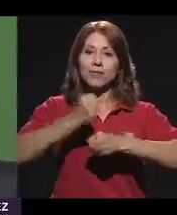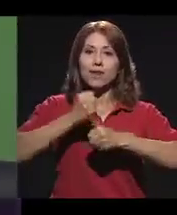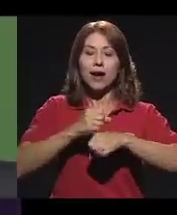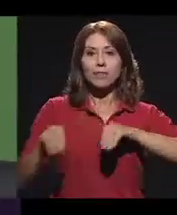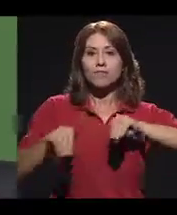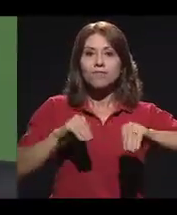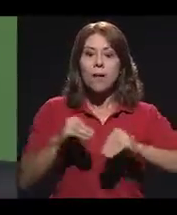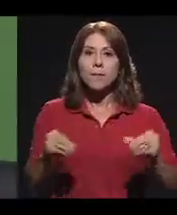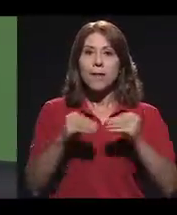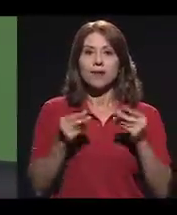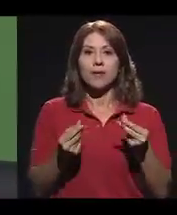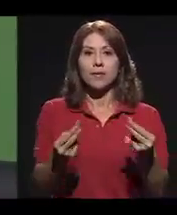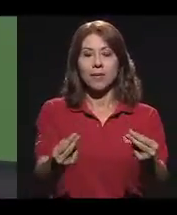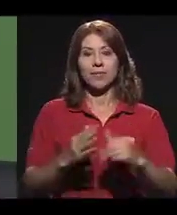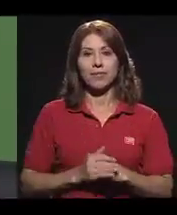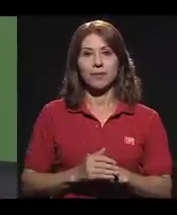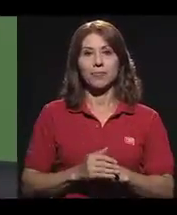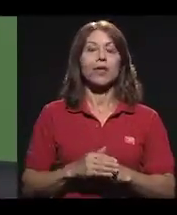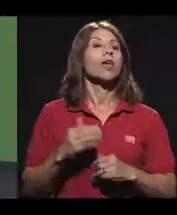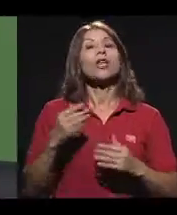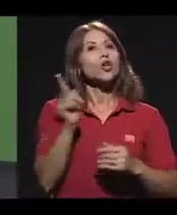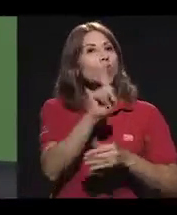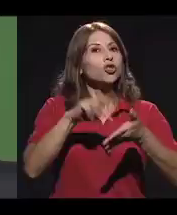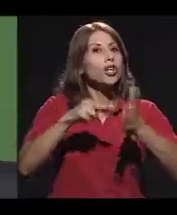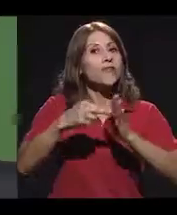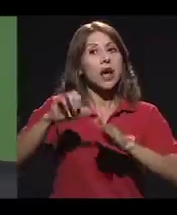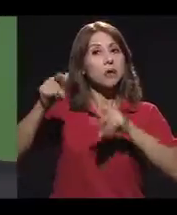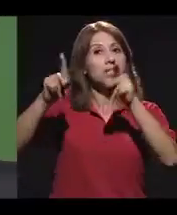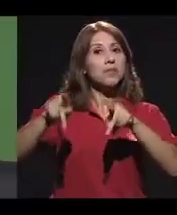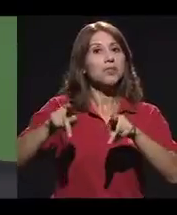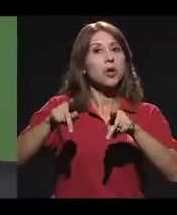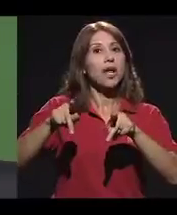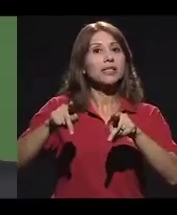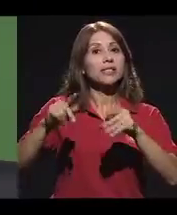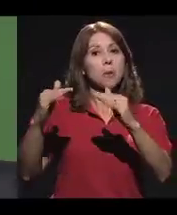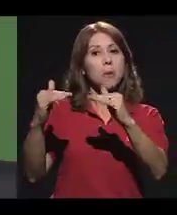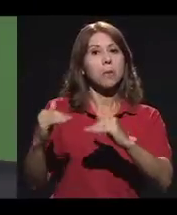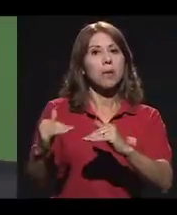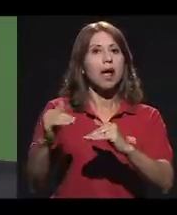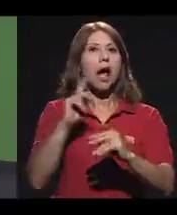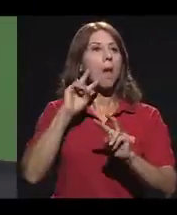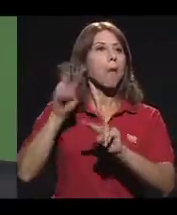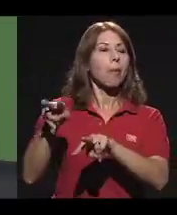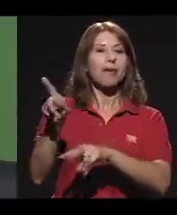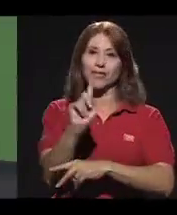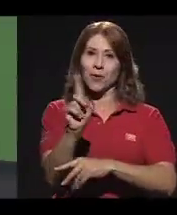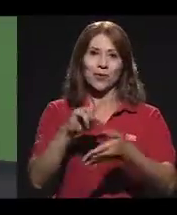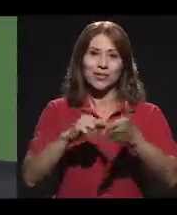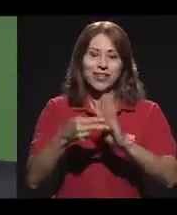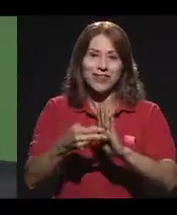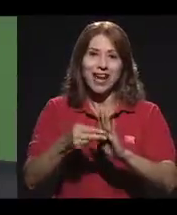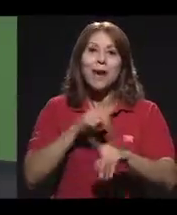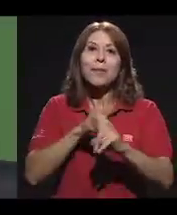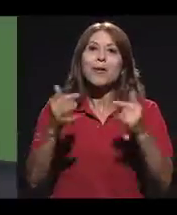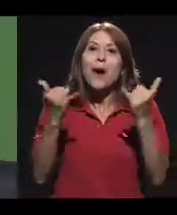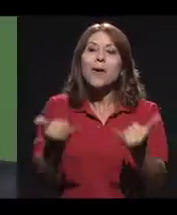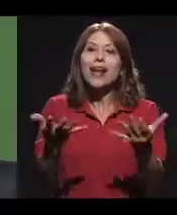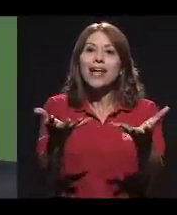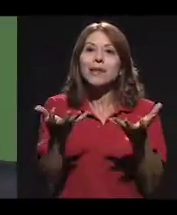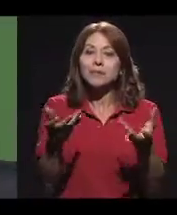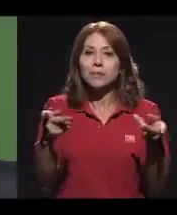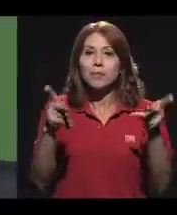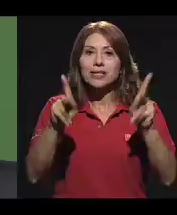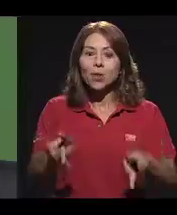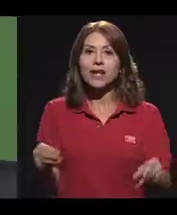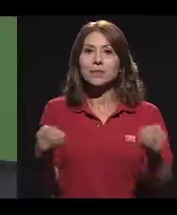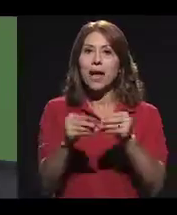personas, y no estamos demeritando el trabajo de otro tipo de personas, de titulares subordinados de menor rango, es que se dé mayor